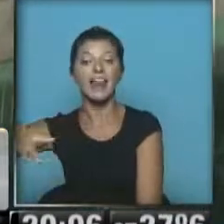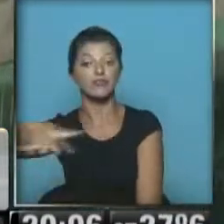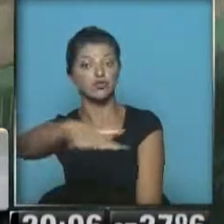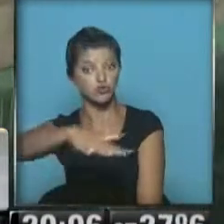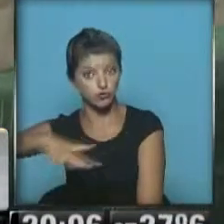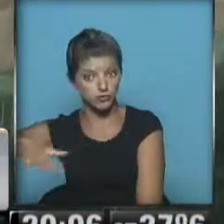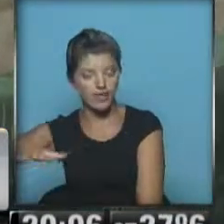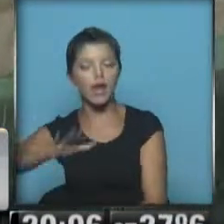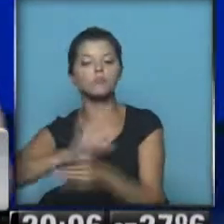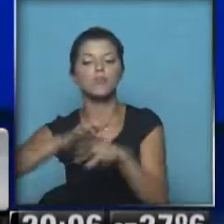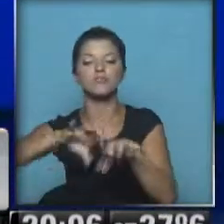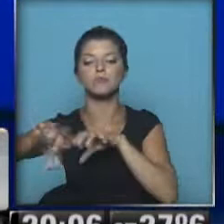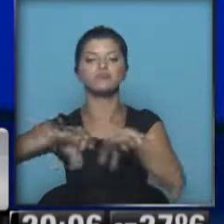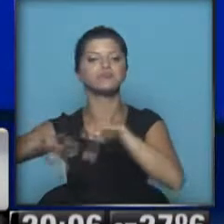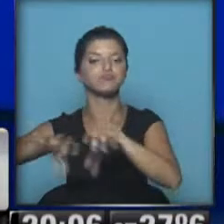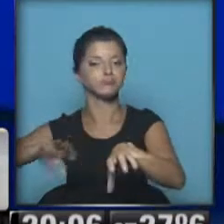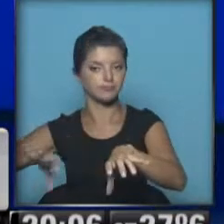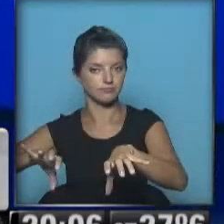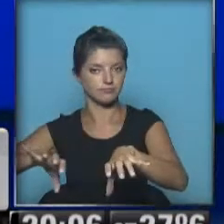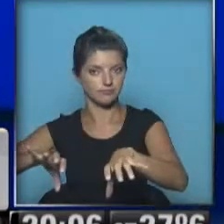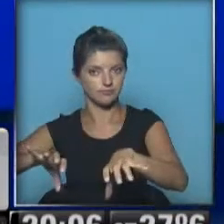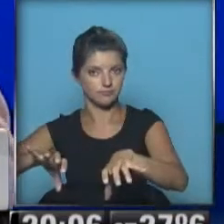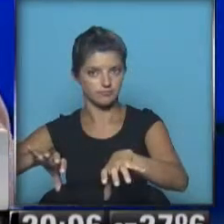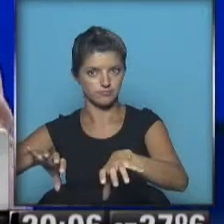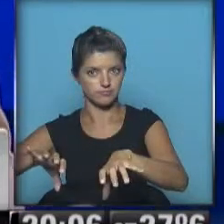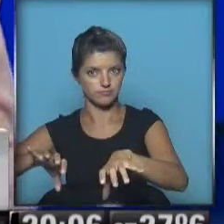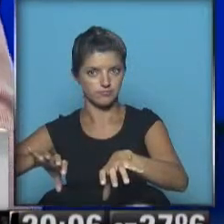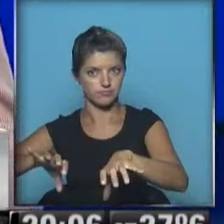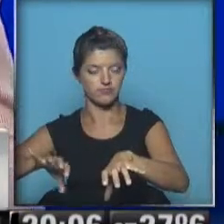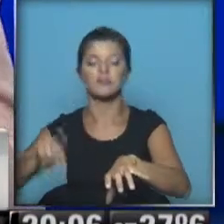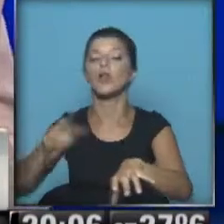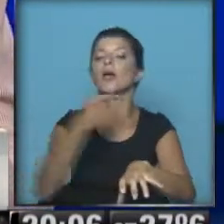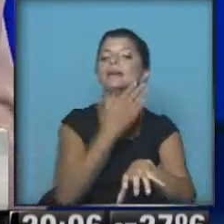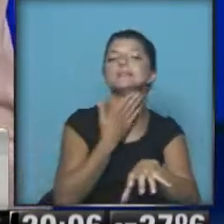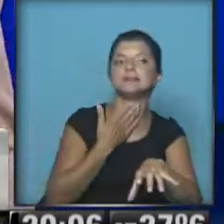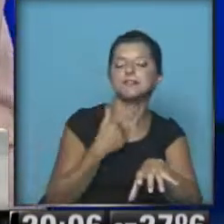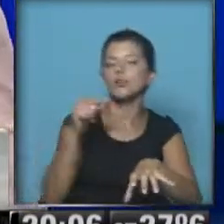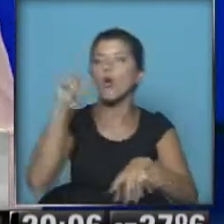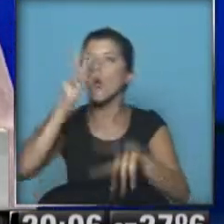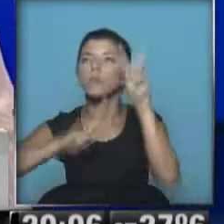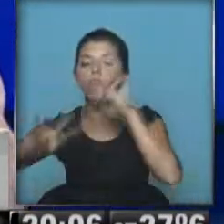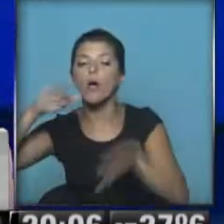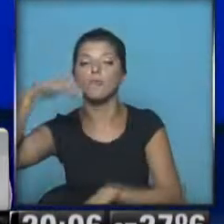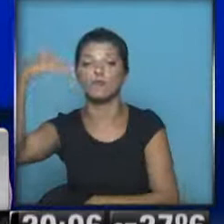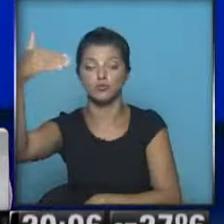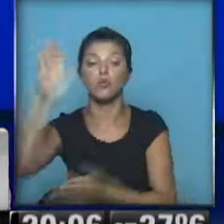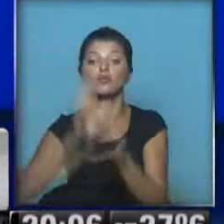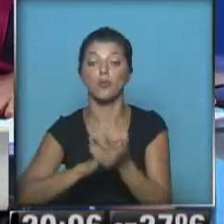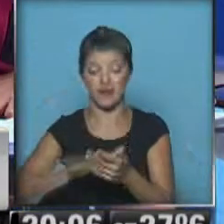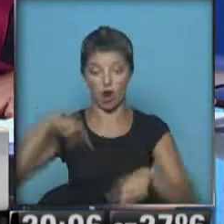segmentada, digamos, o dividida en función de sus deseos y sus perspectivas y aspiraciones respecto a la